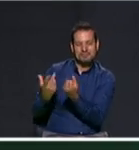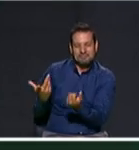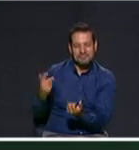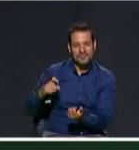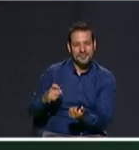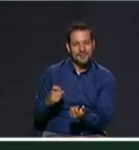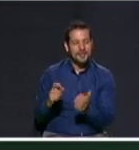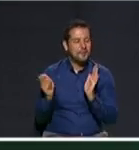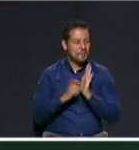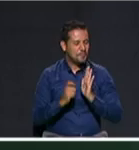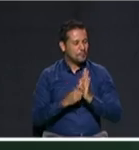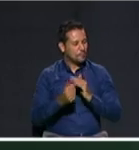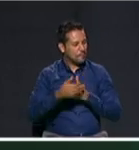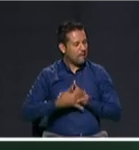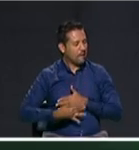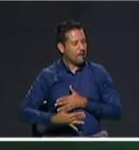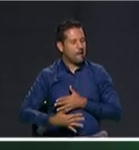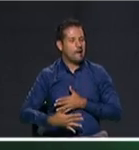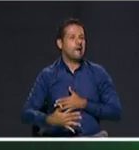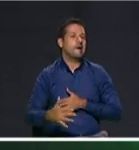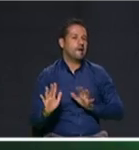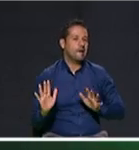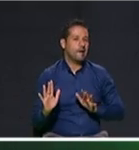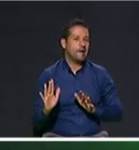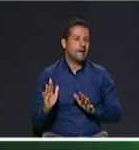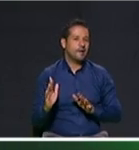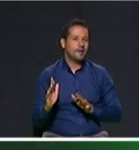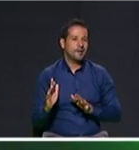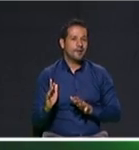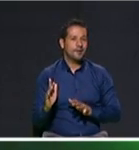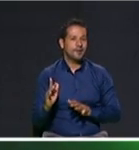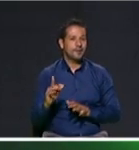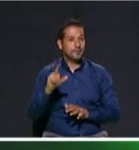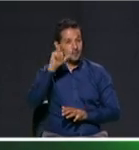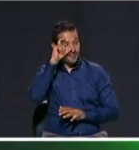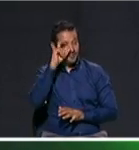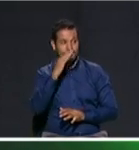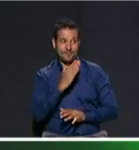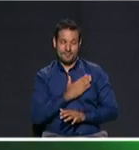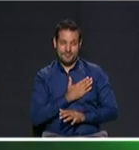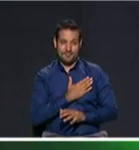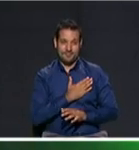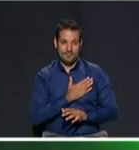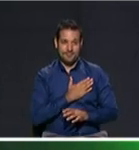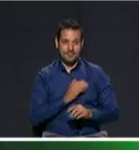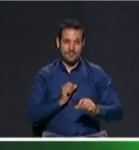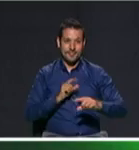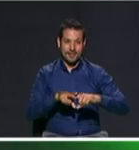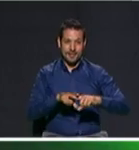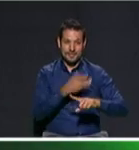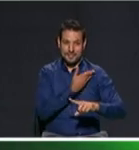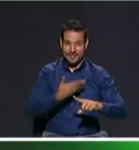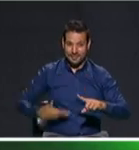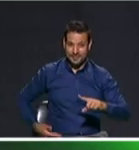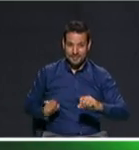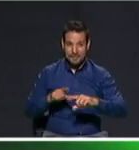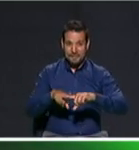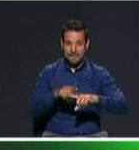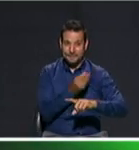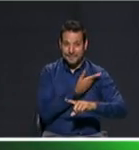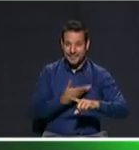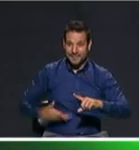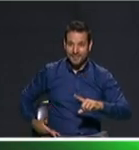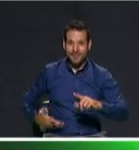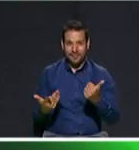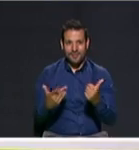un punto de partida para que en este caso el ex presidente álvaro uribe jefe natural del partido al que pertenece el actual gobierno el actual